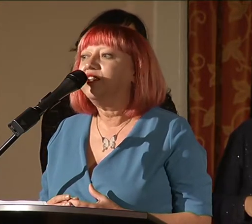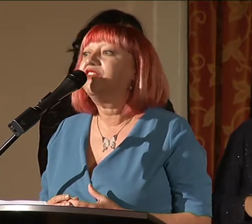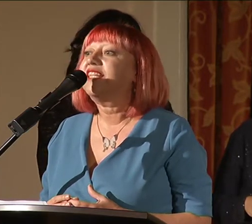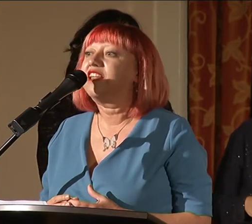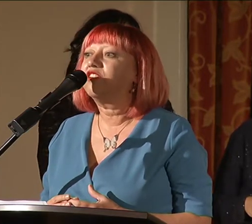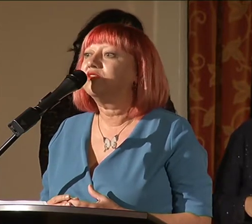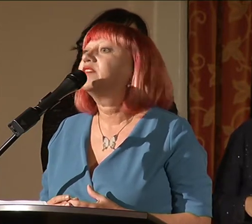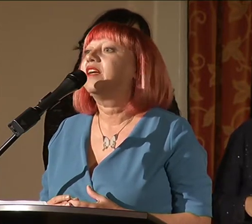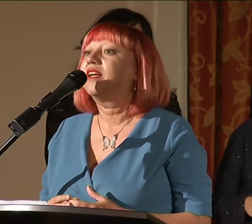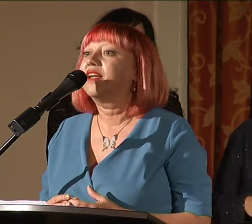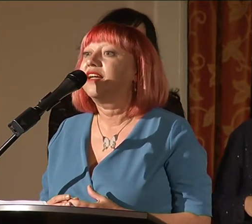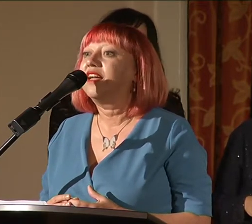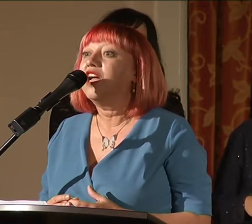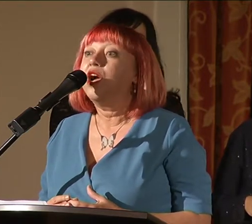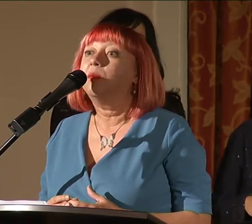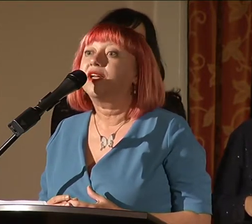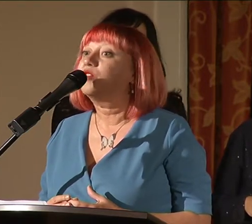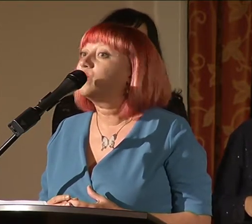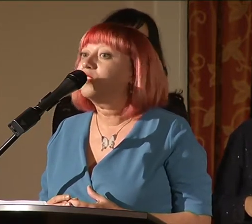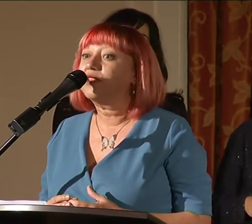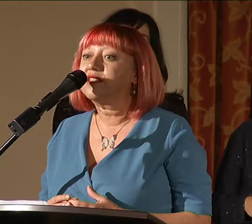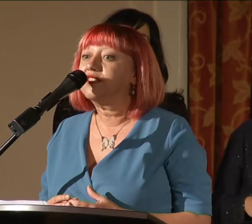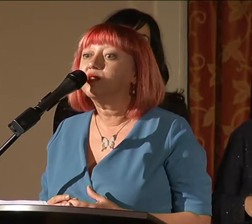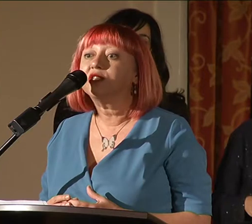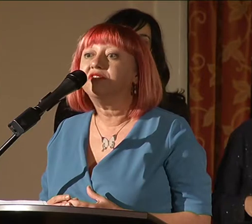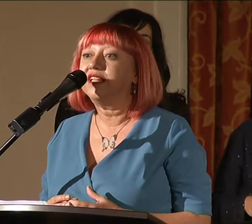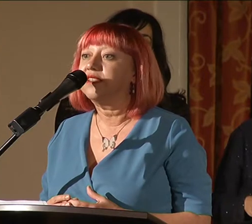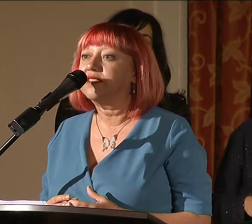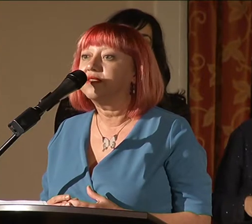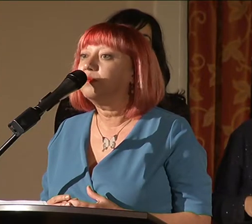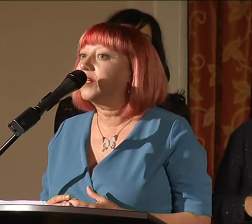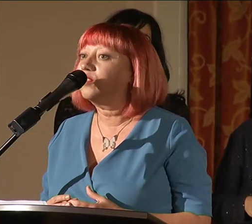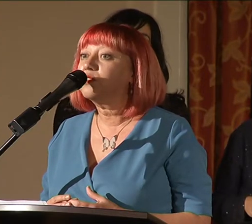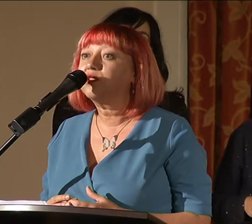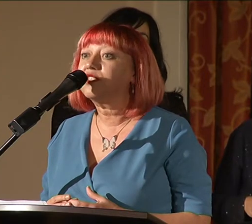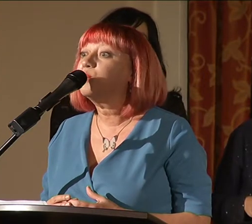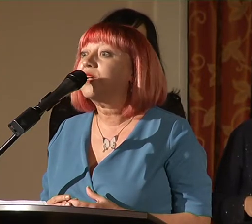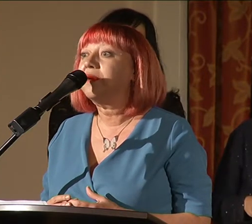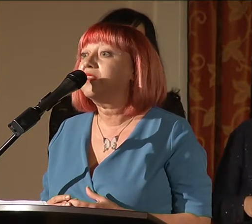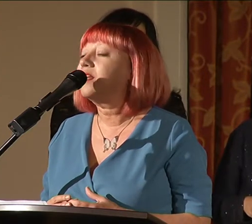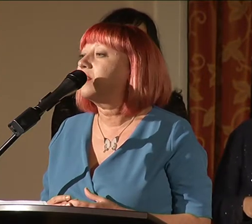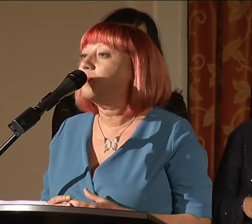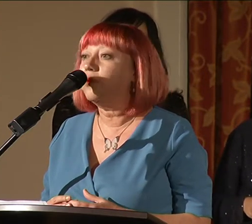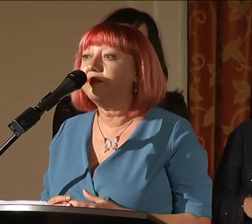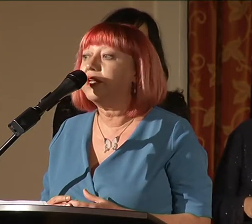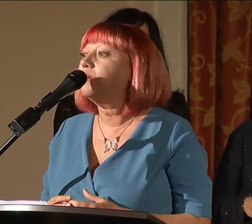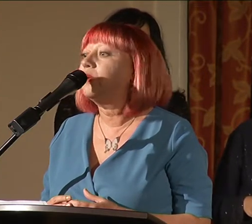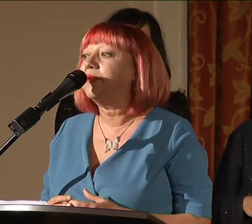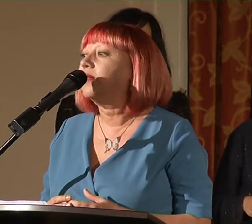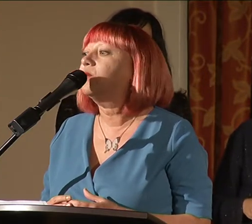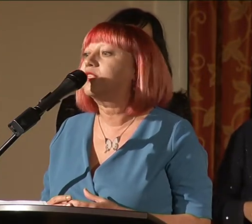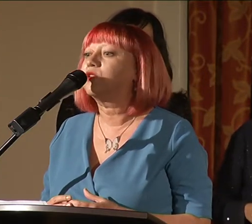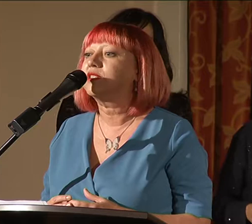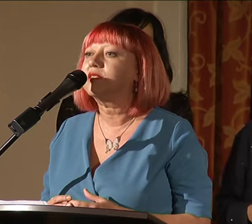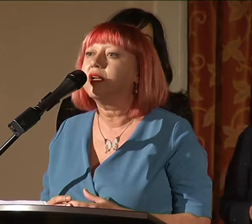además no le falta razón, porque todos y todas somos diferentes, porque todos y todas somos capaces de hacer muy